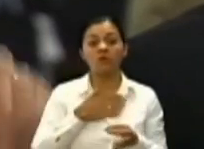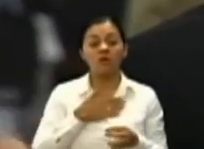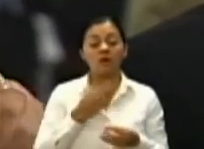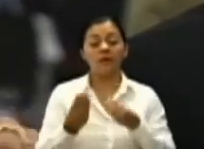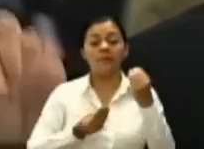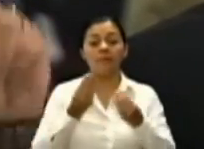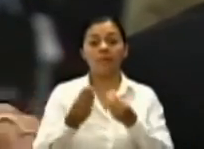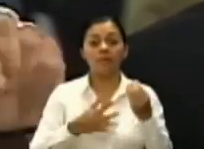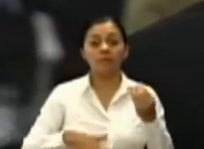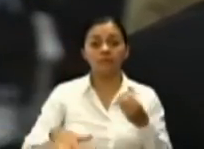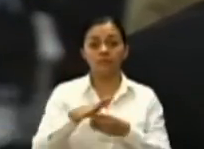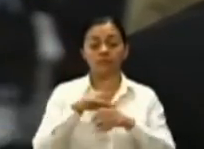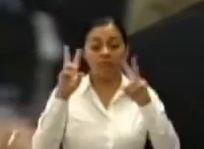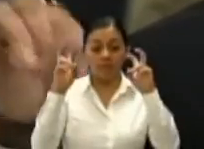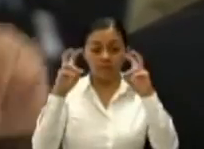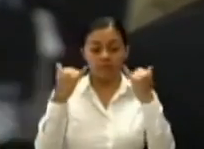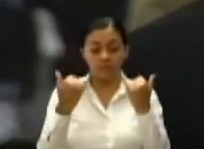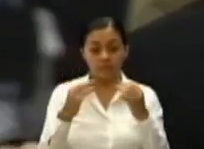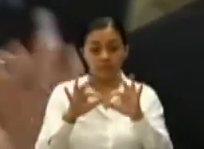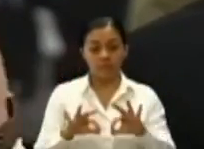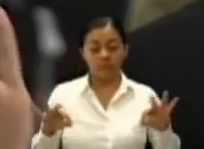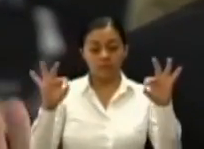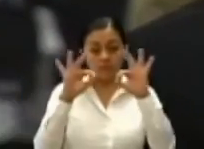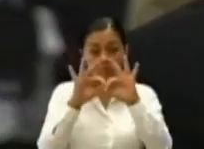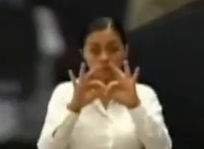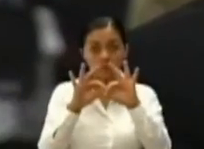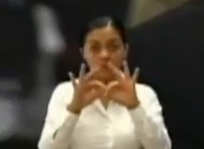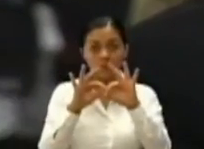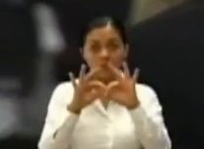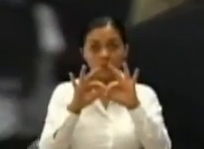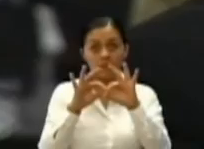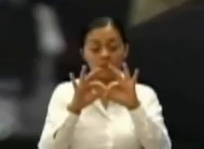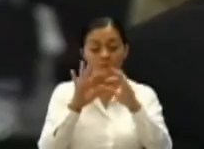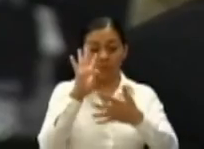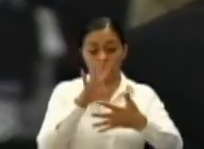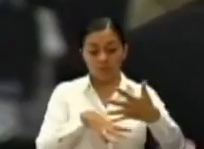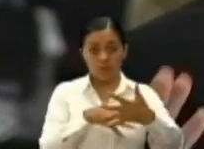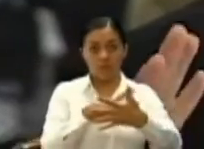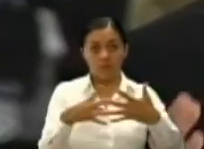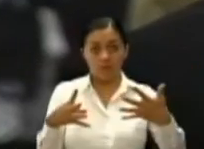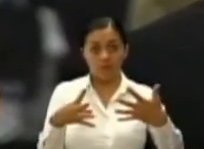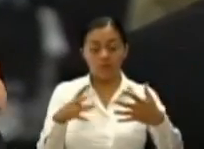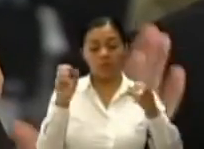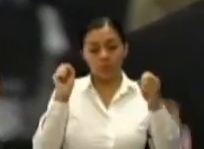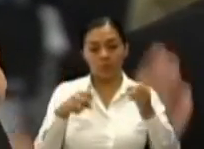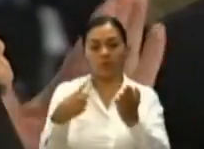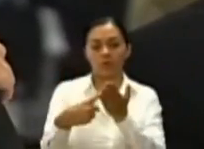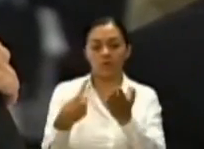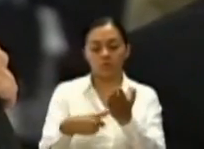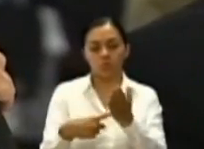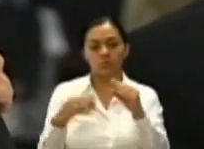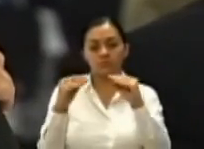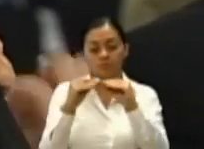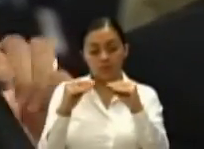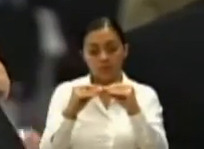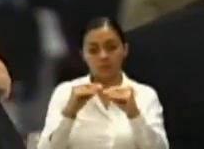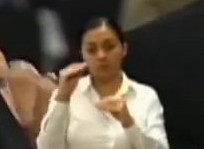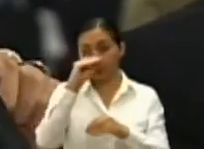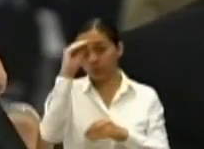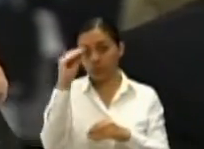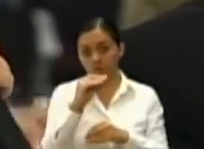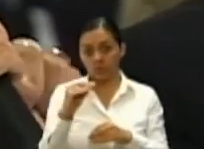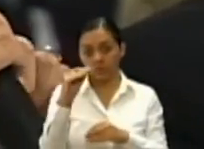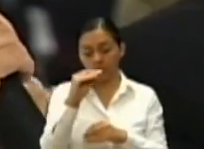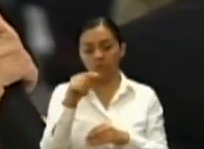que justamente el tema más importante que se ha topado indistintamente delataba la tabla presidente se puede discutir la tabla los porcentajes es